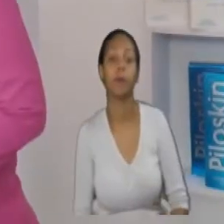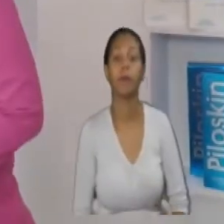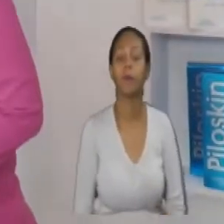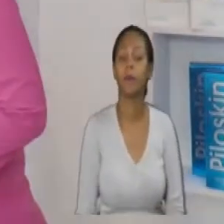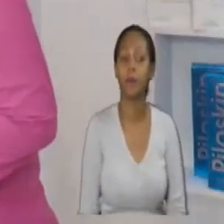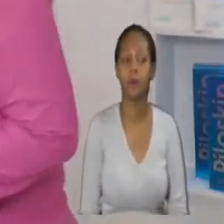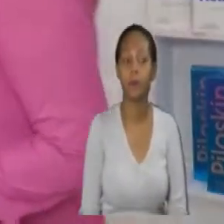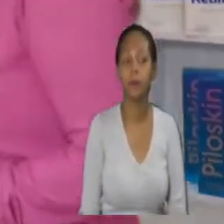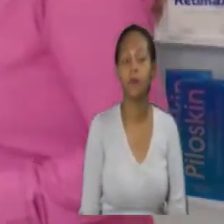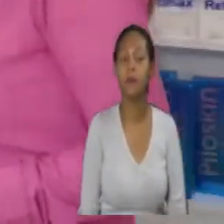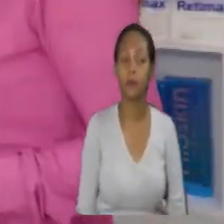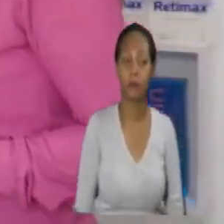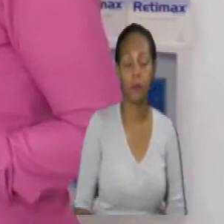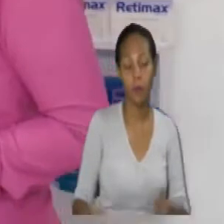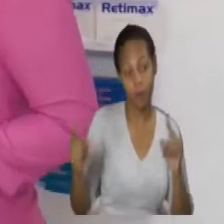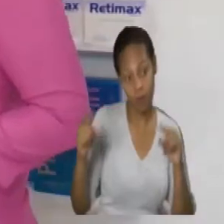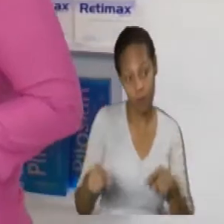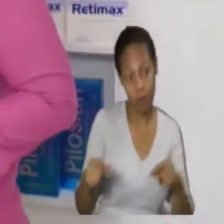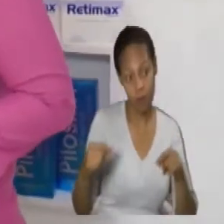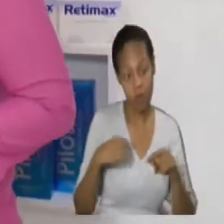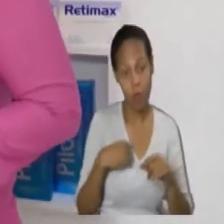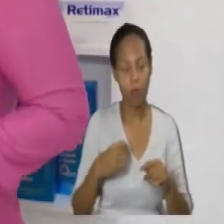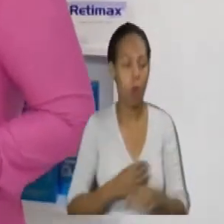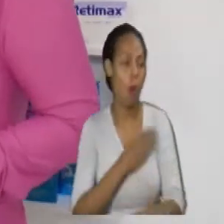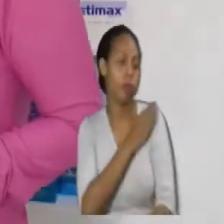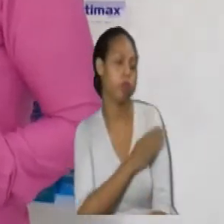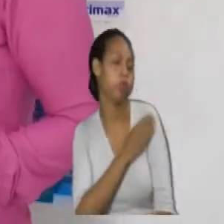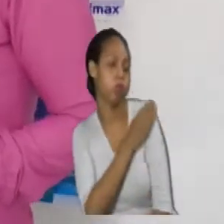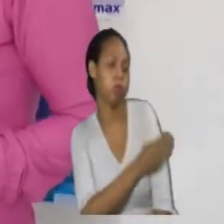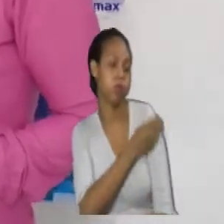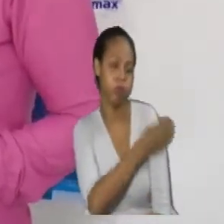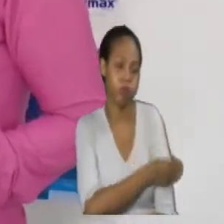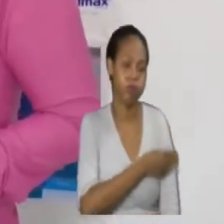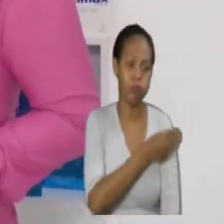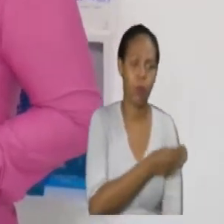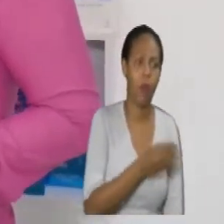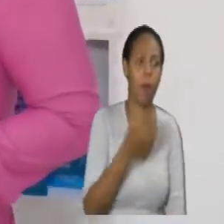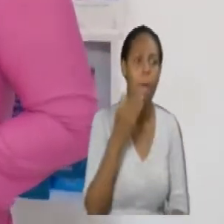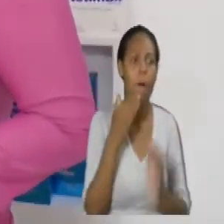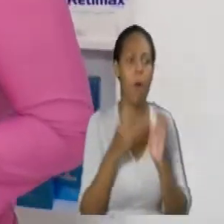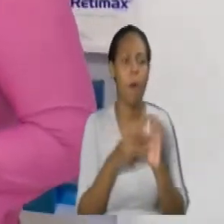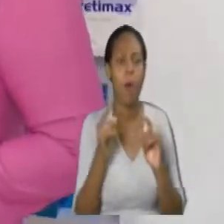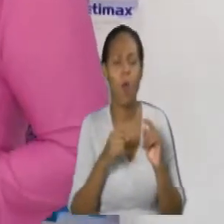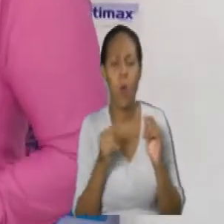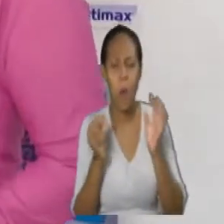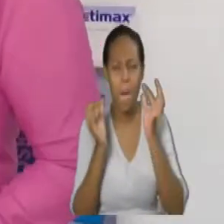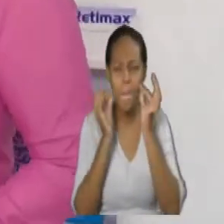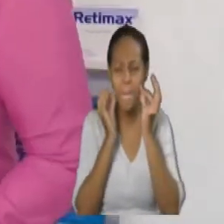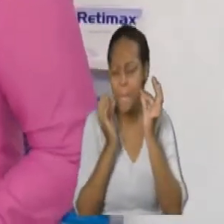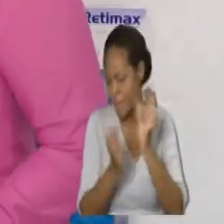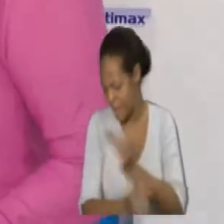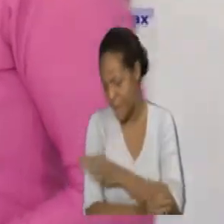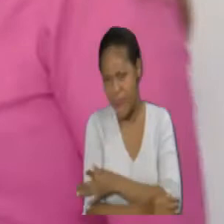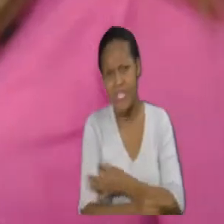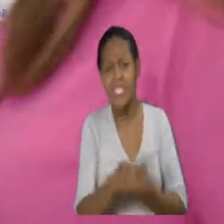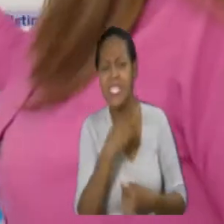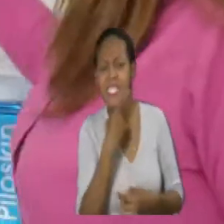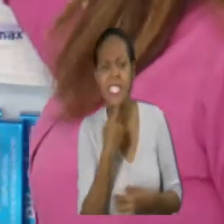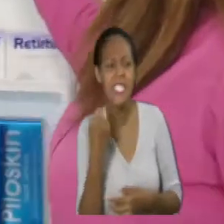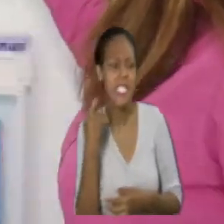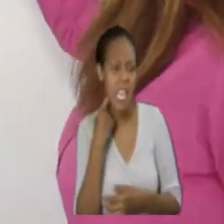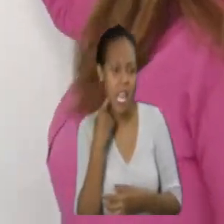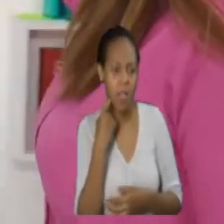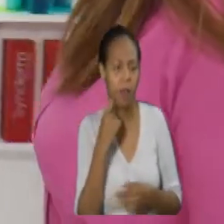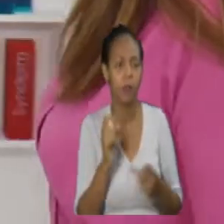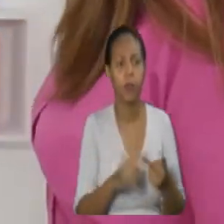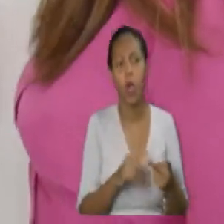Tenemos el producto para lavarnos la piel, para las personas que tengamos piel seca o normal, esta, y los que